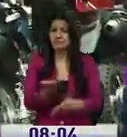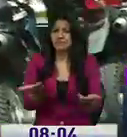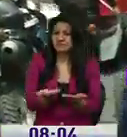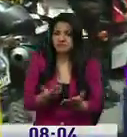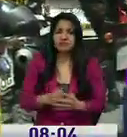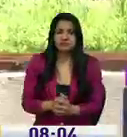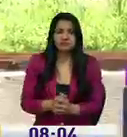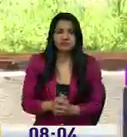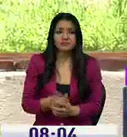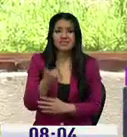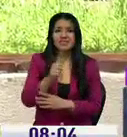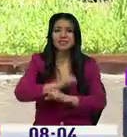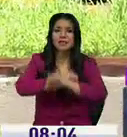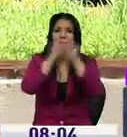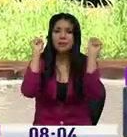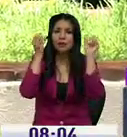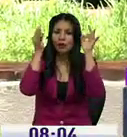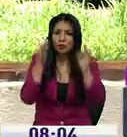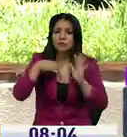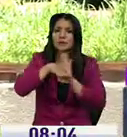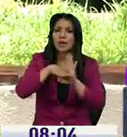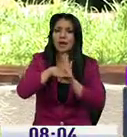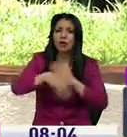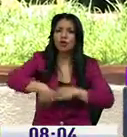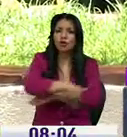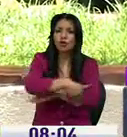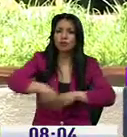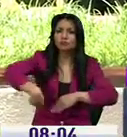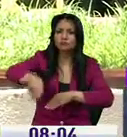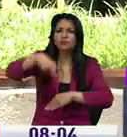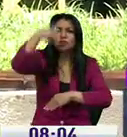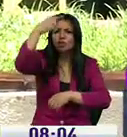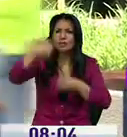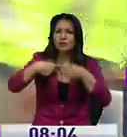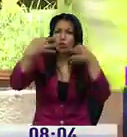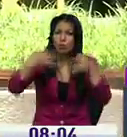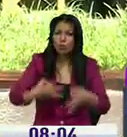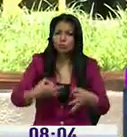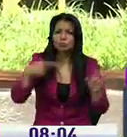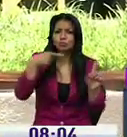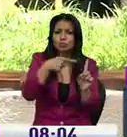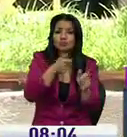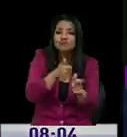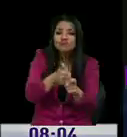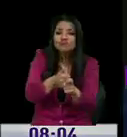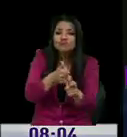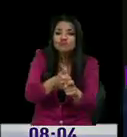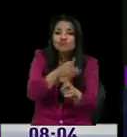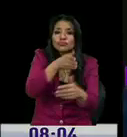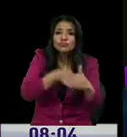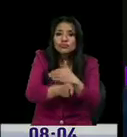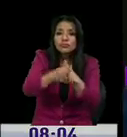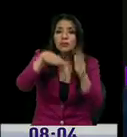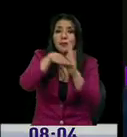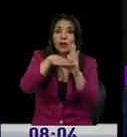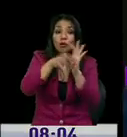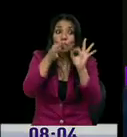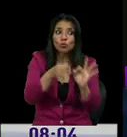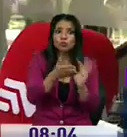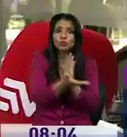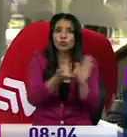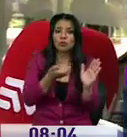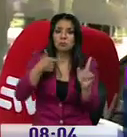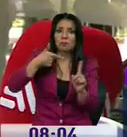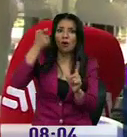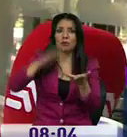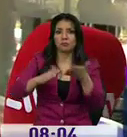a eso de las 10 de la mañana en plena zona comercial y bancaria del norte de Quito, a pocos metros de la puerta de ingreso a la entidad financiera.